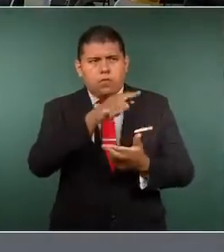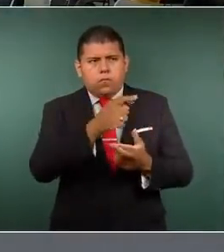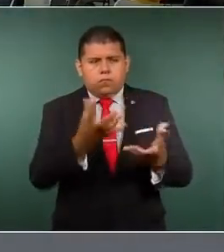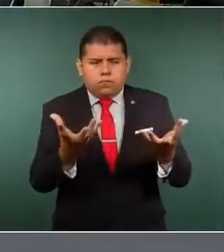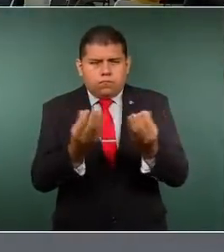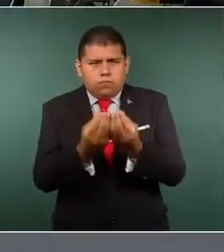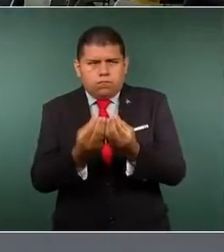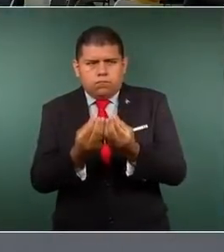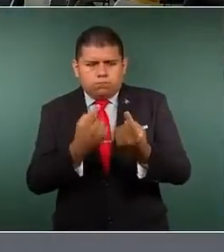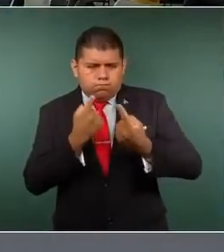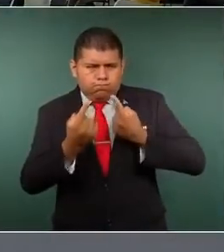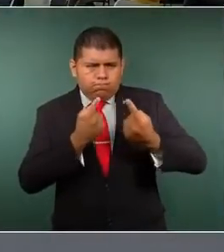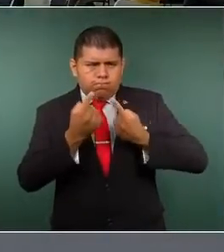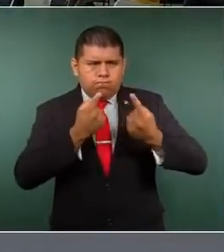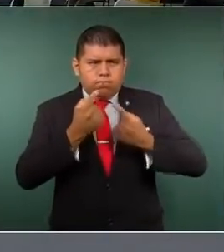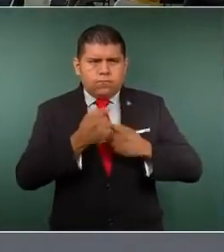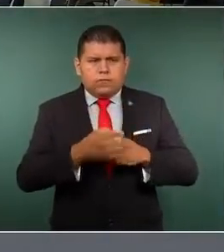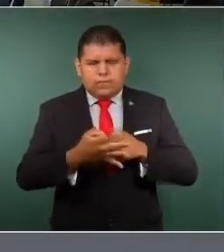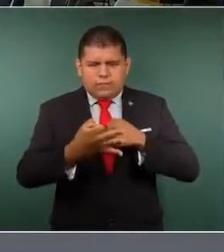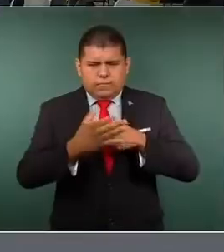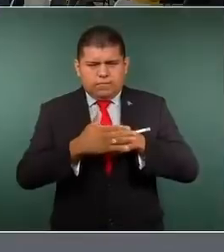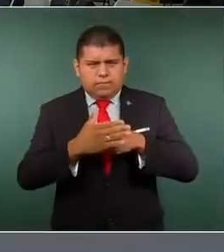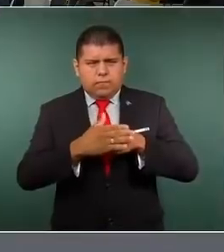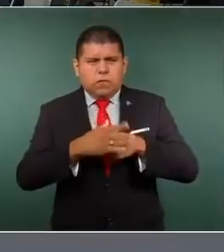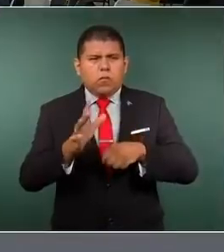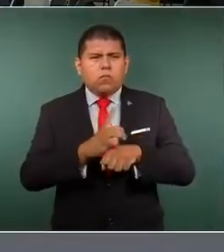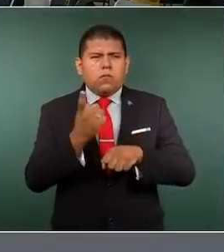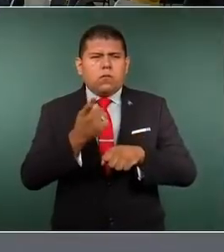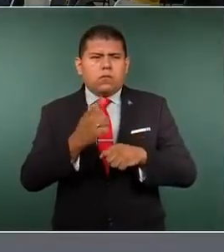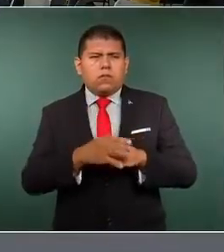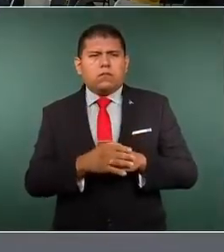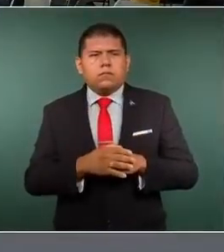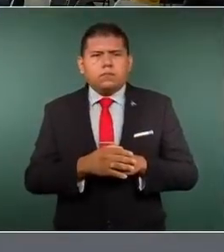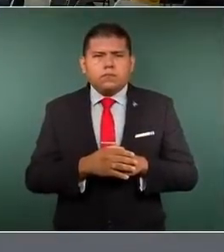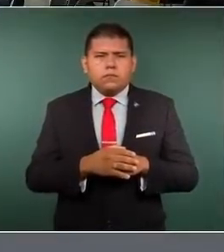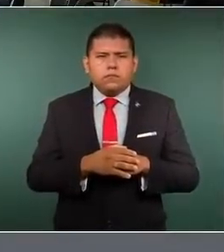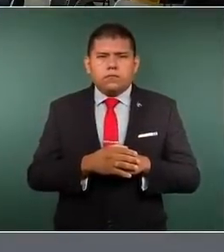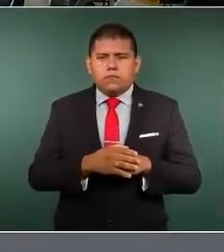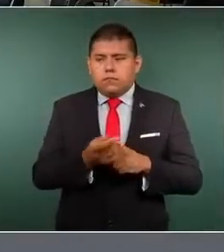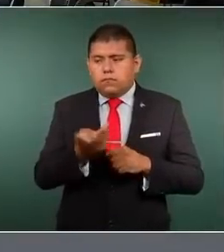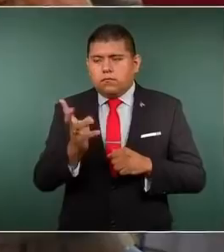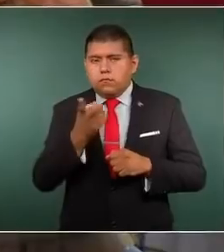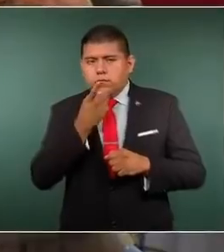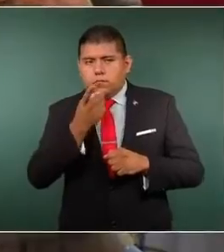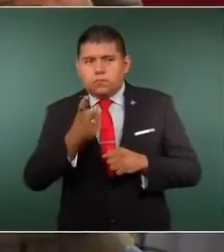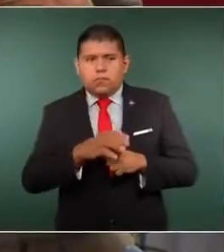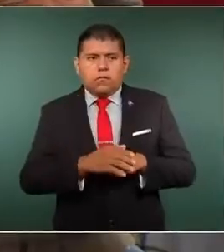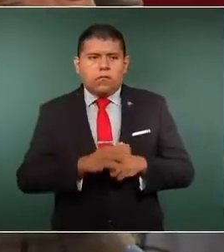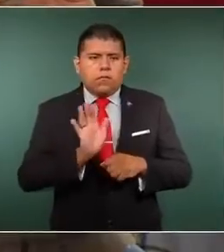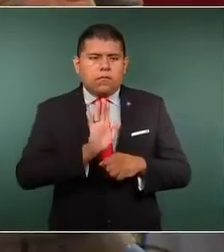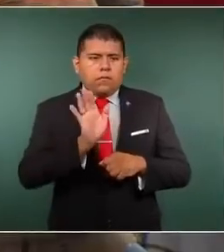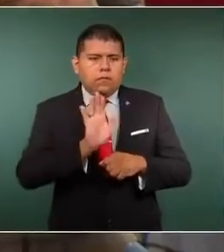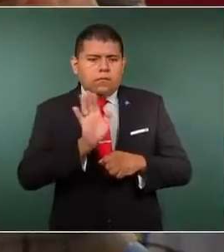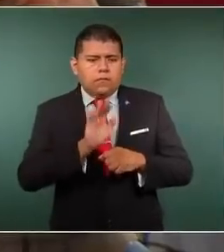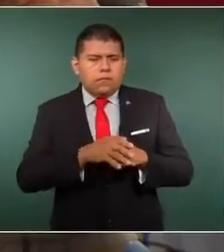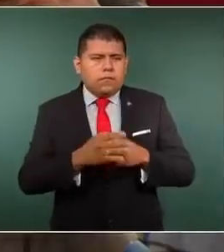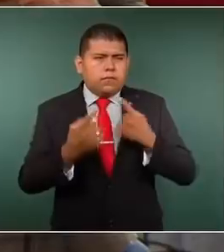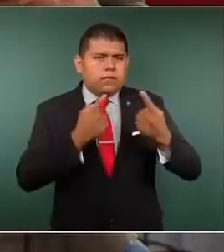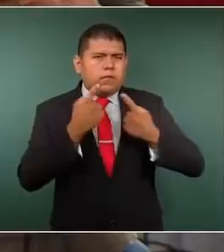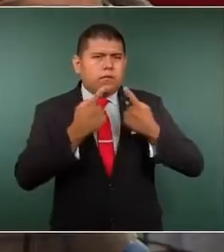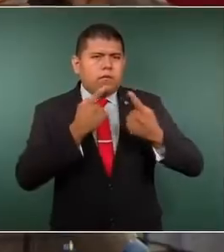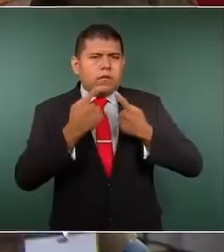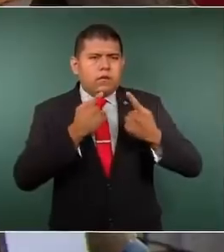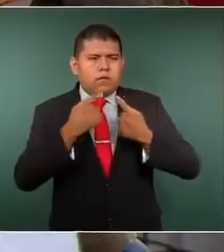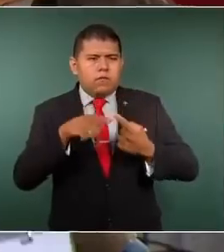reunirse lo más pronto posible porque dicen que se tiene que acabar la simulación de un diálogo republicano